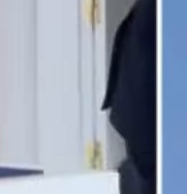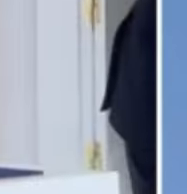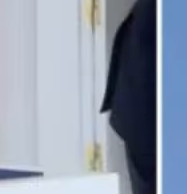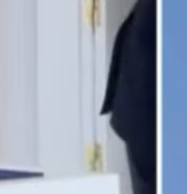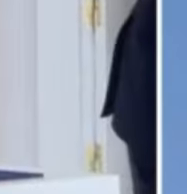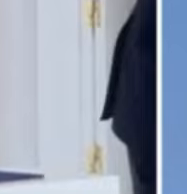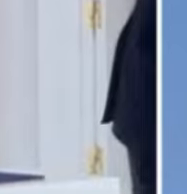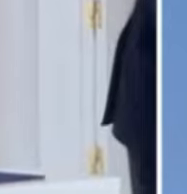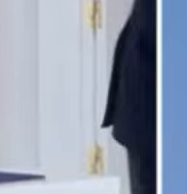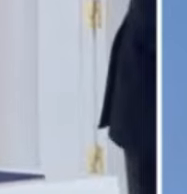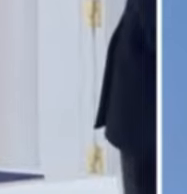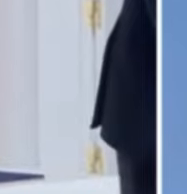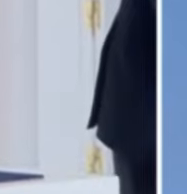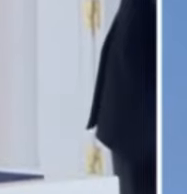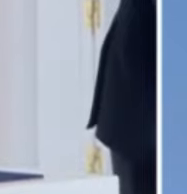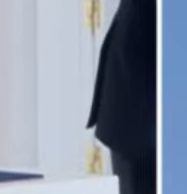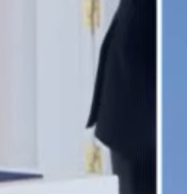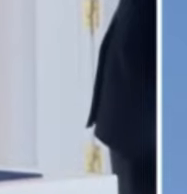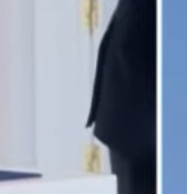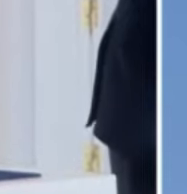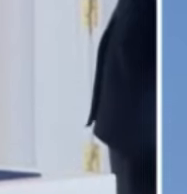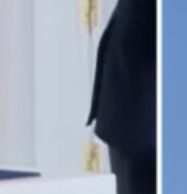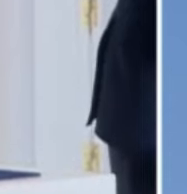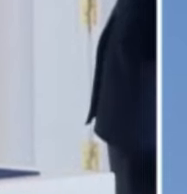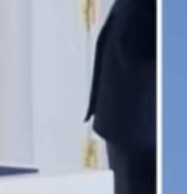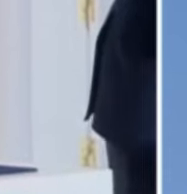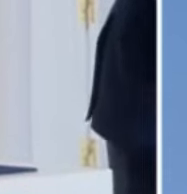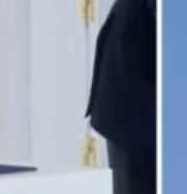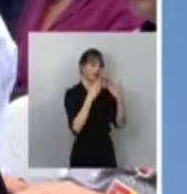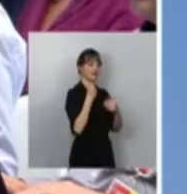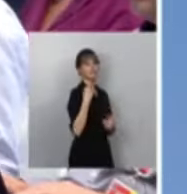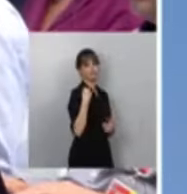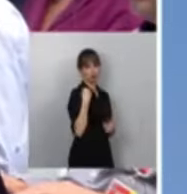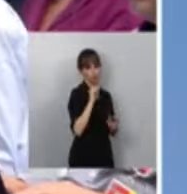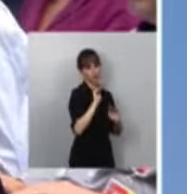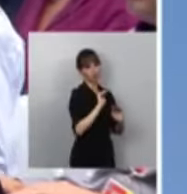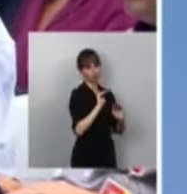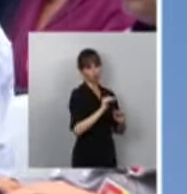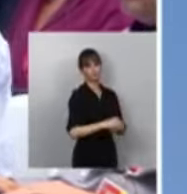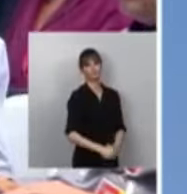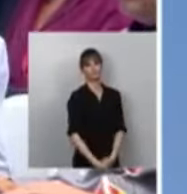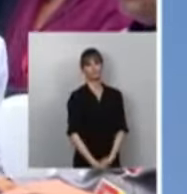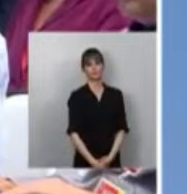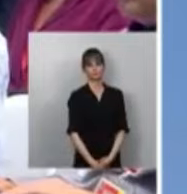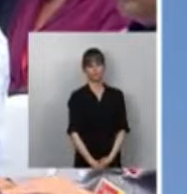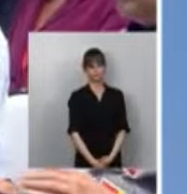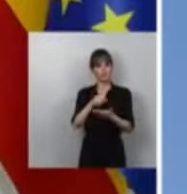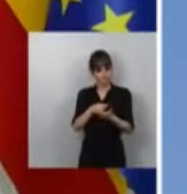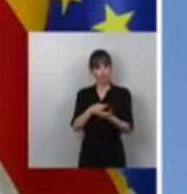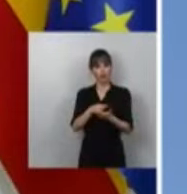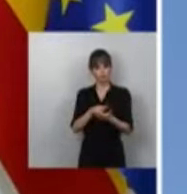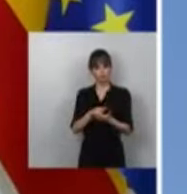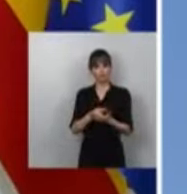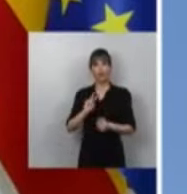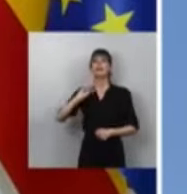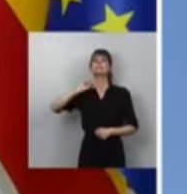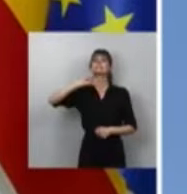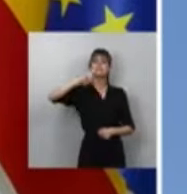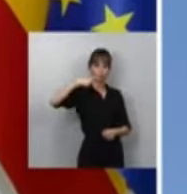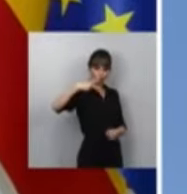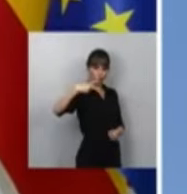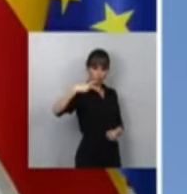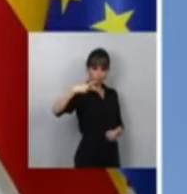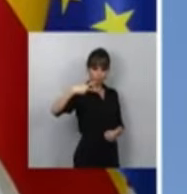significa que es un acuerdo que no compromete jurídicamente a las partes y eso además si le añaden que España no tiene